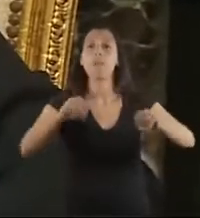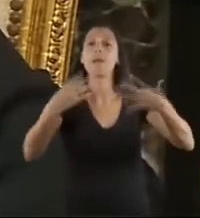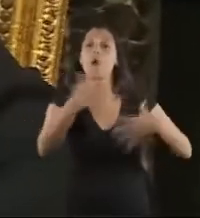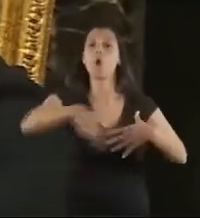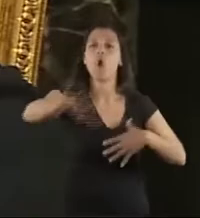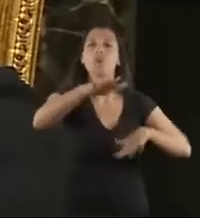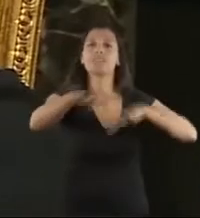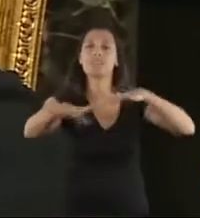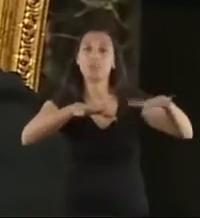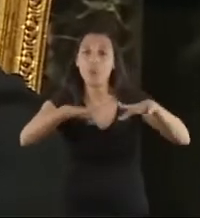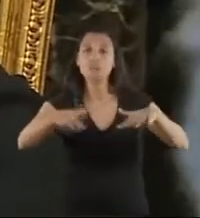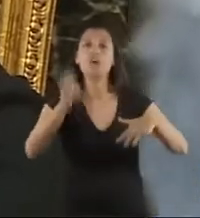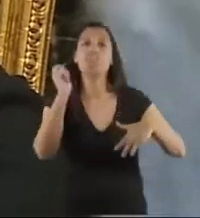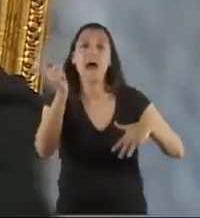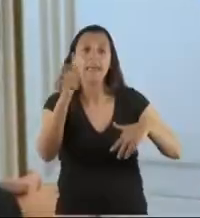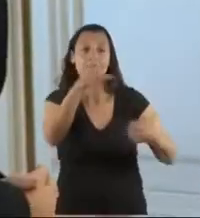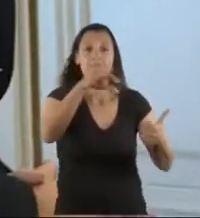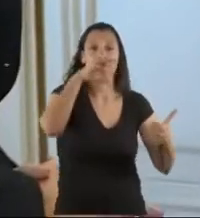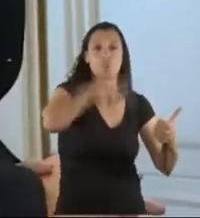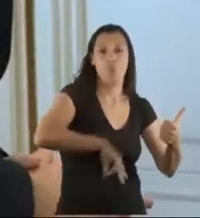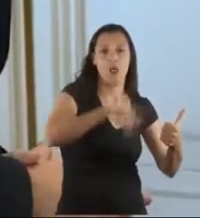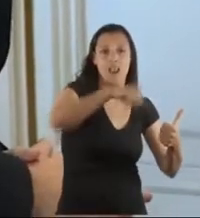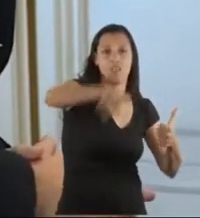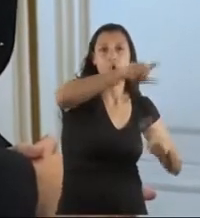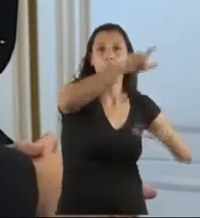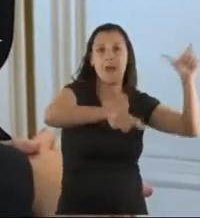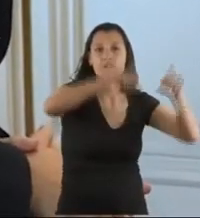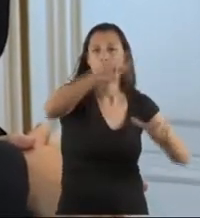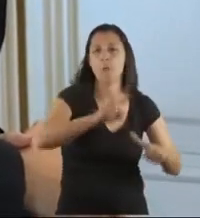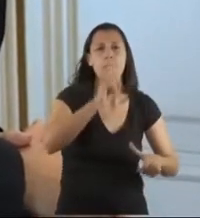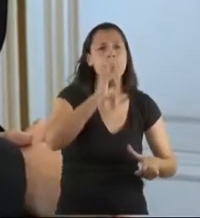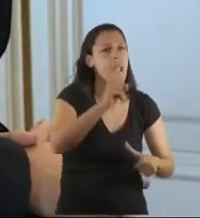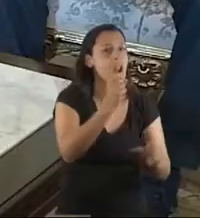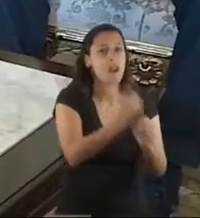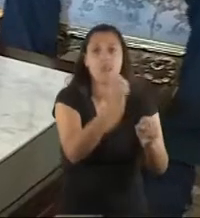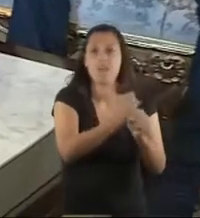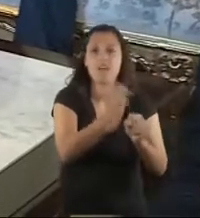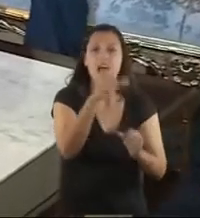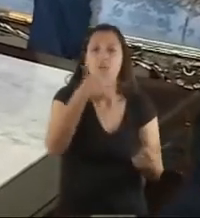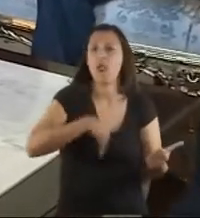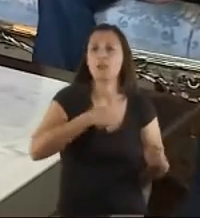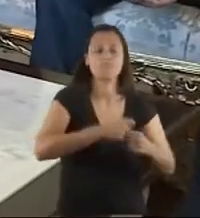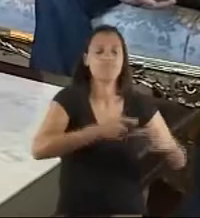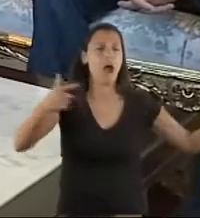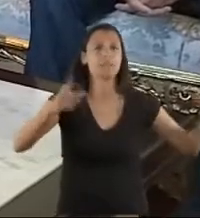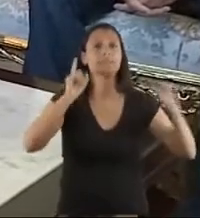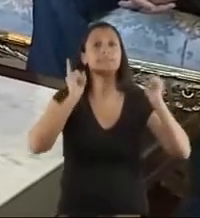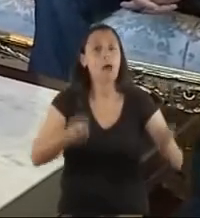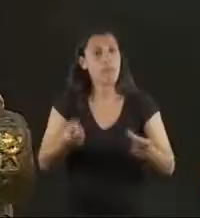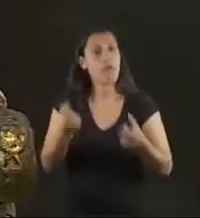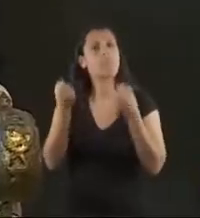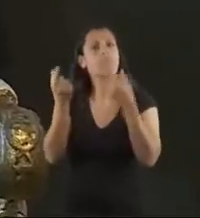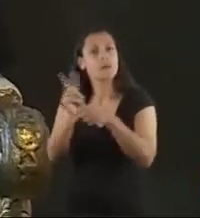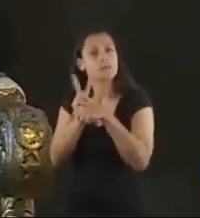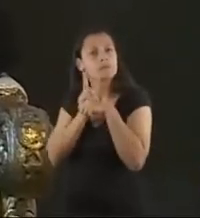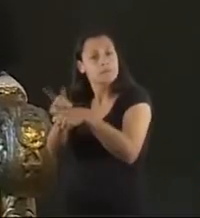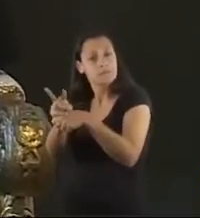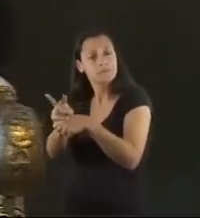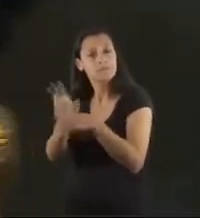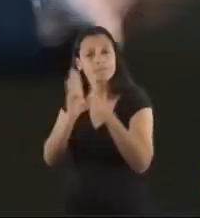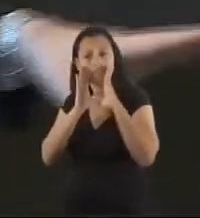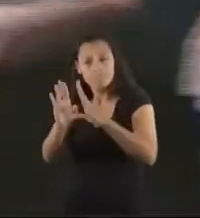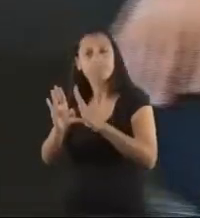solamente el ingreso de miles de trabajadores argentinos sino además mantener la idea de